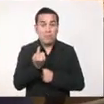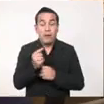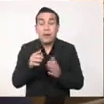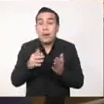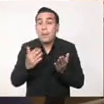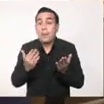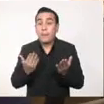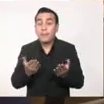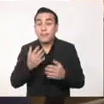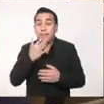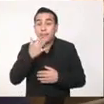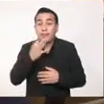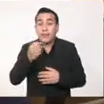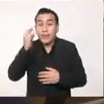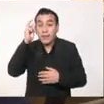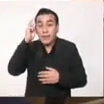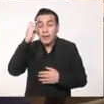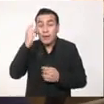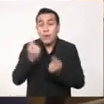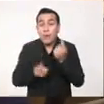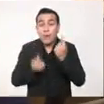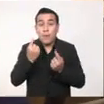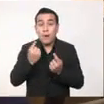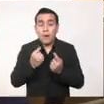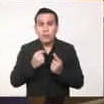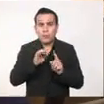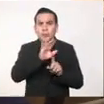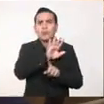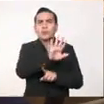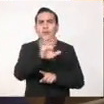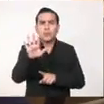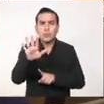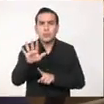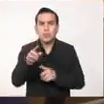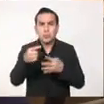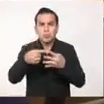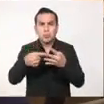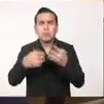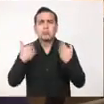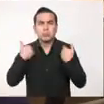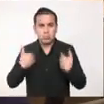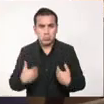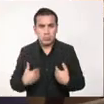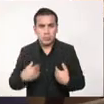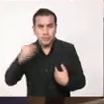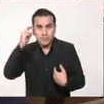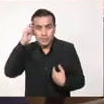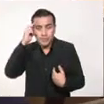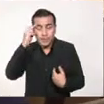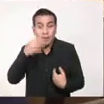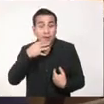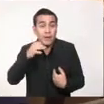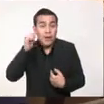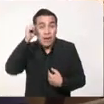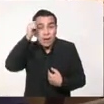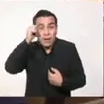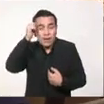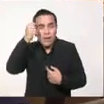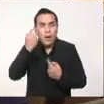pero les dan una voz, que tienen derecho a su voz, pero les dan un porcentaje de voz que no tienen en el